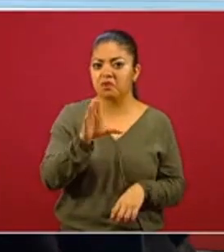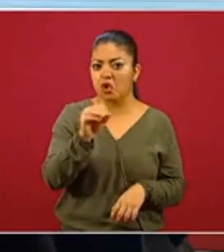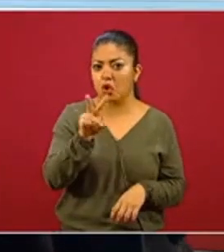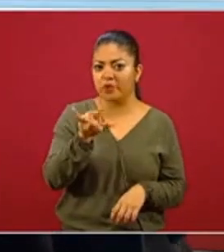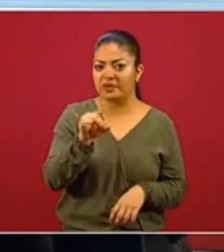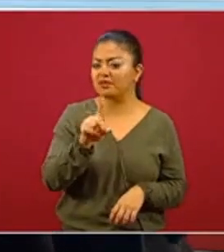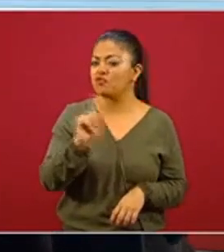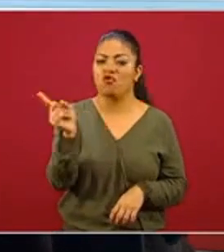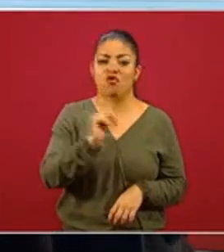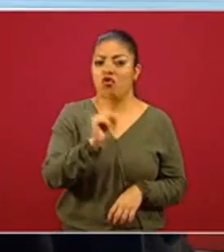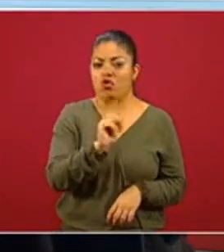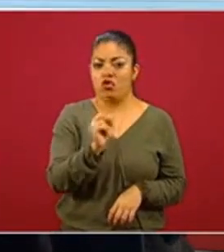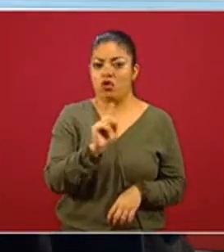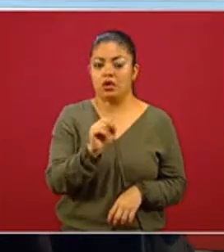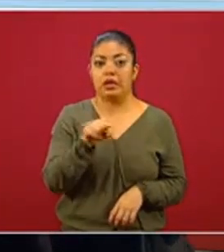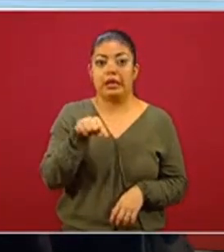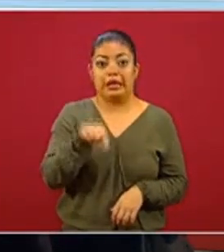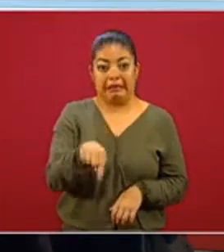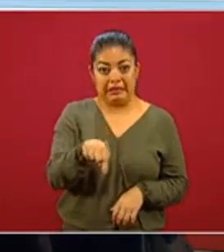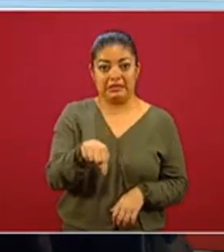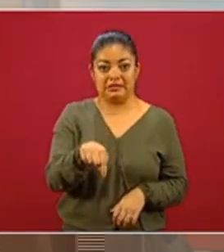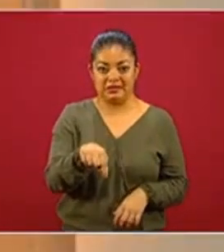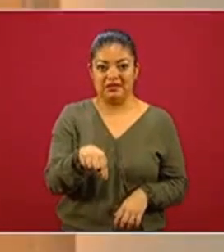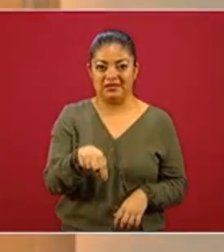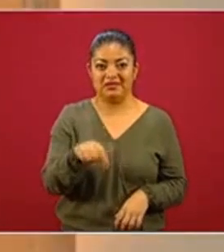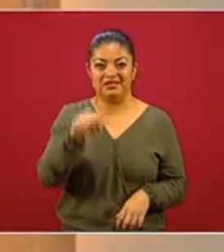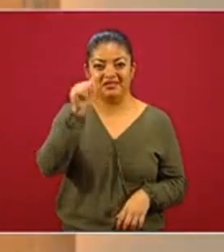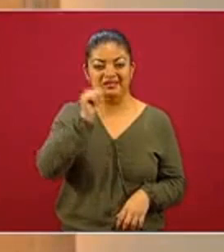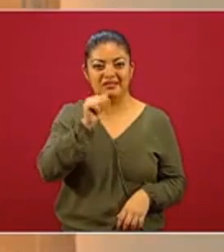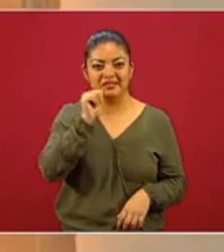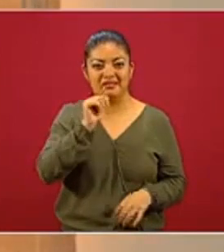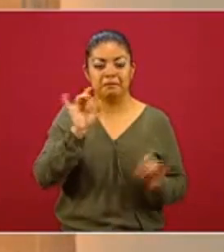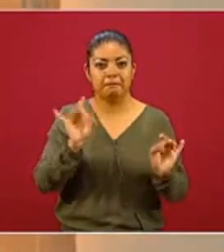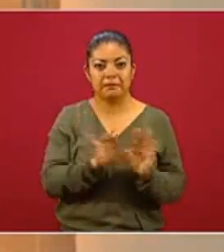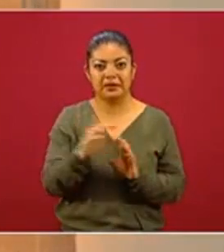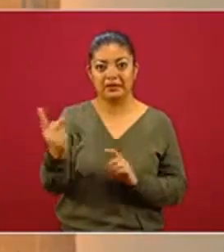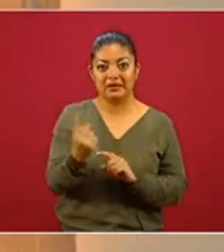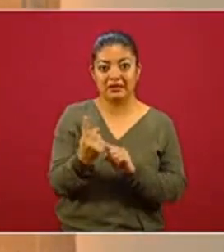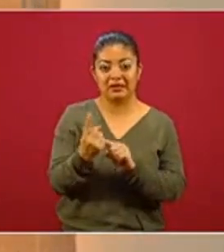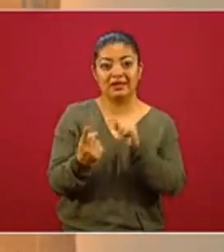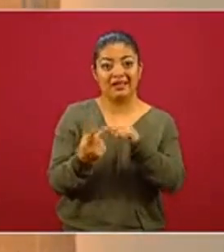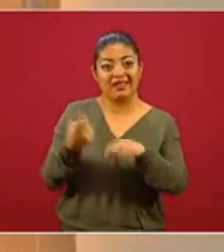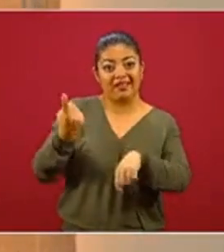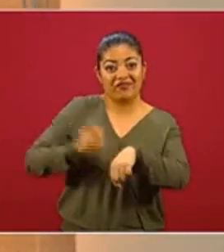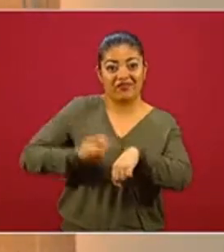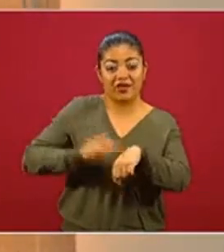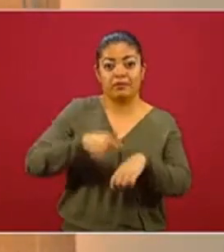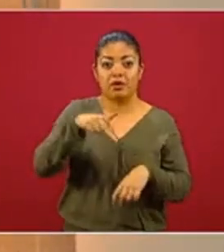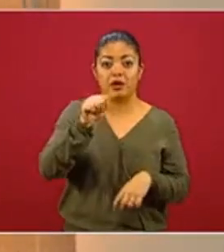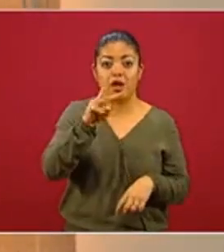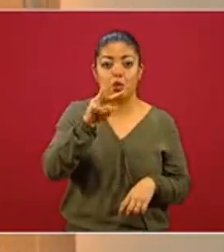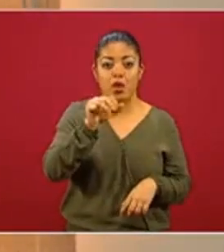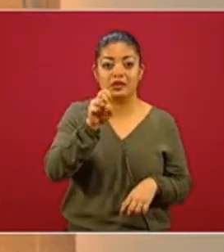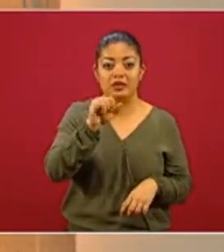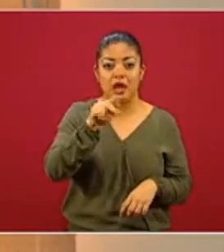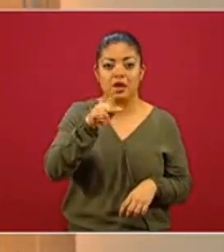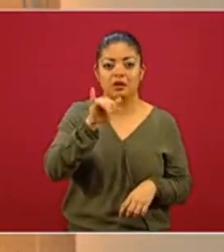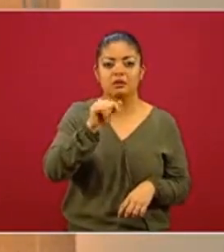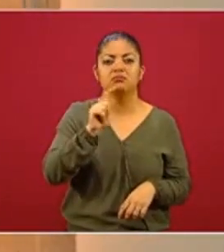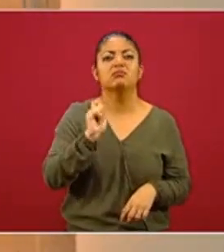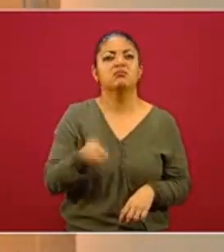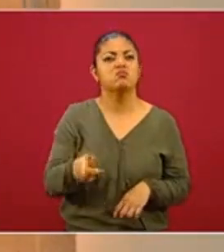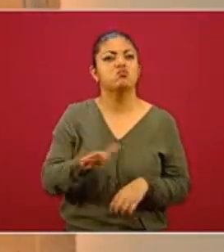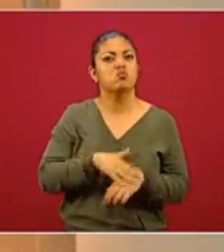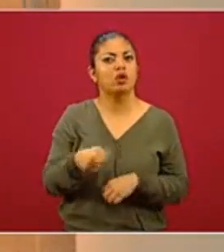Habitualmente estas presentaciones de los casos ya de enfermedad de Kawasaki bien determinada,